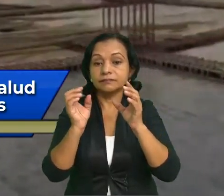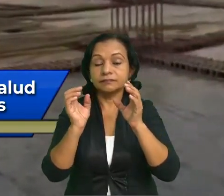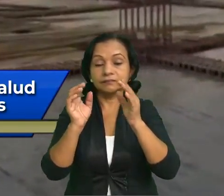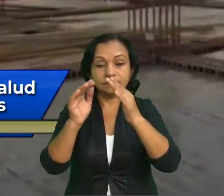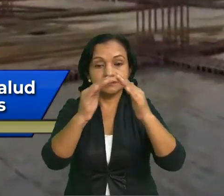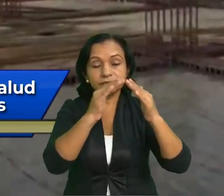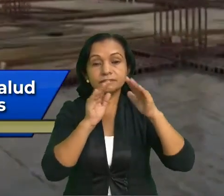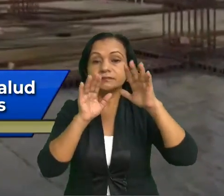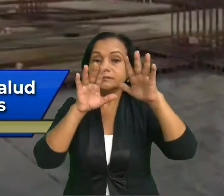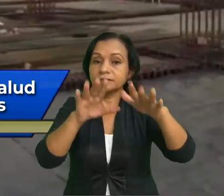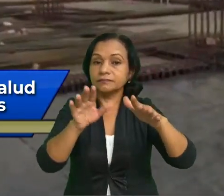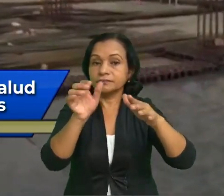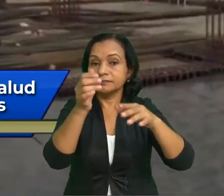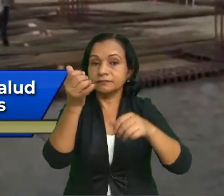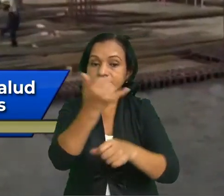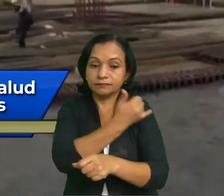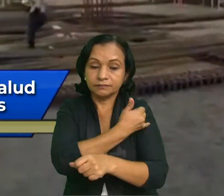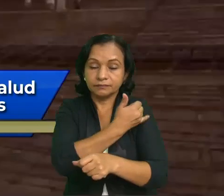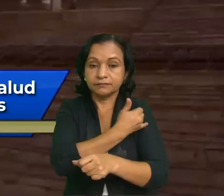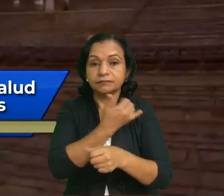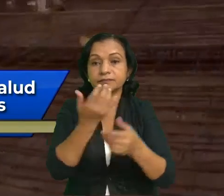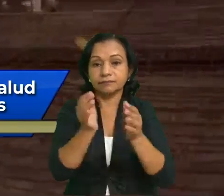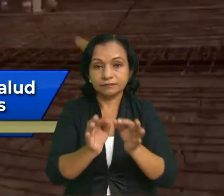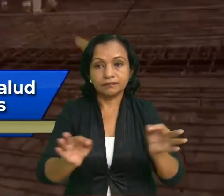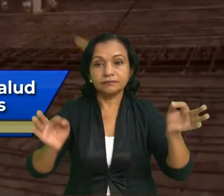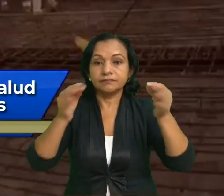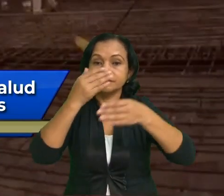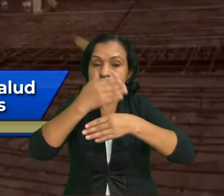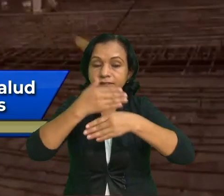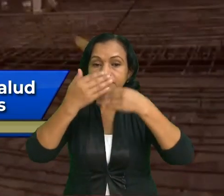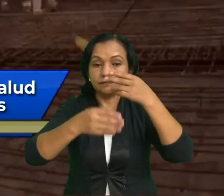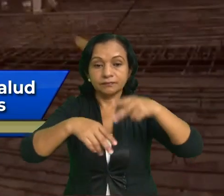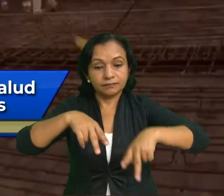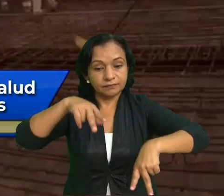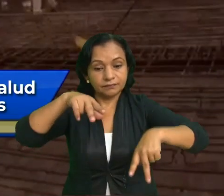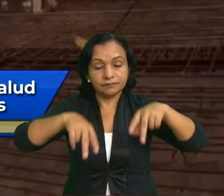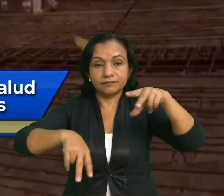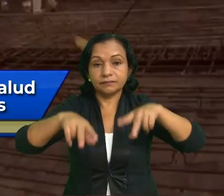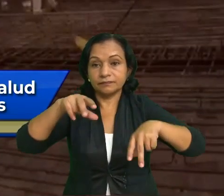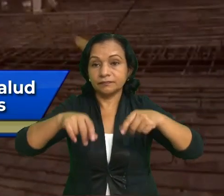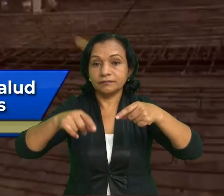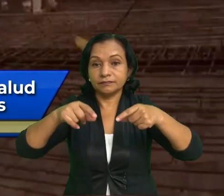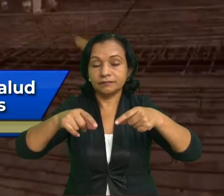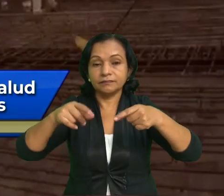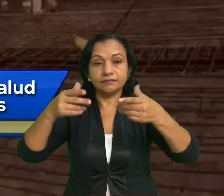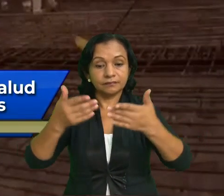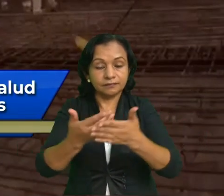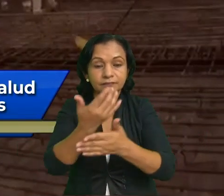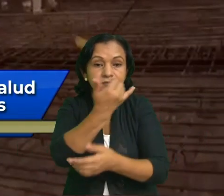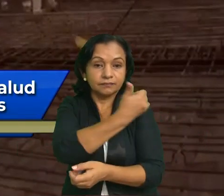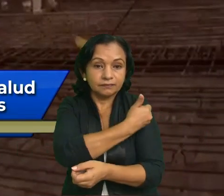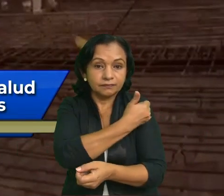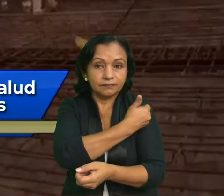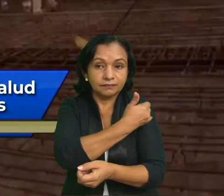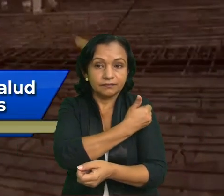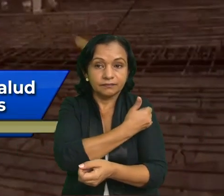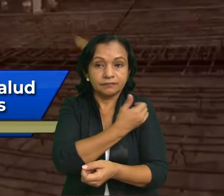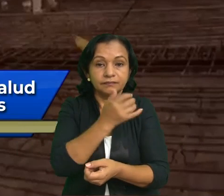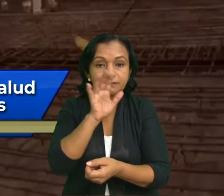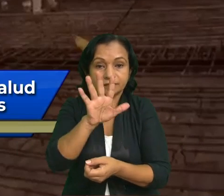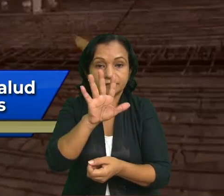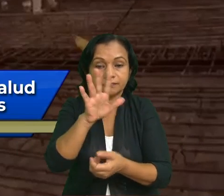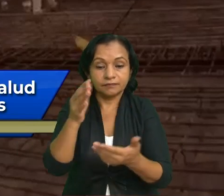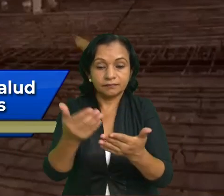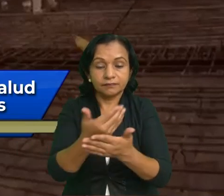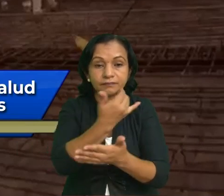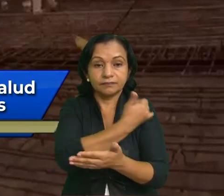importante que se está construyendo y ahora en nueva segovia pues vamos a tener ese hospital y ya están previstos los cinco más